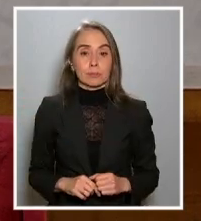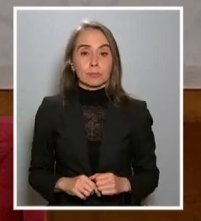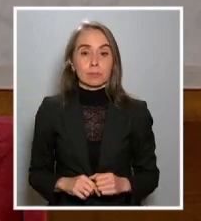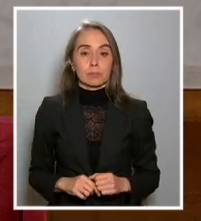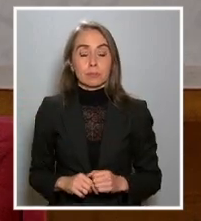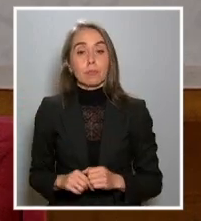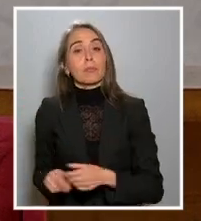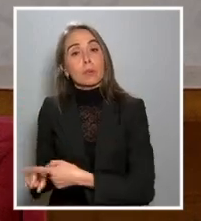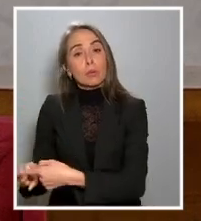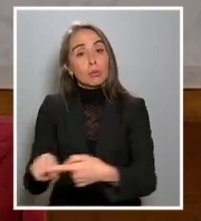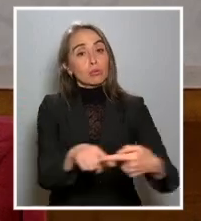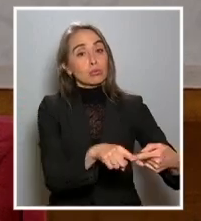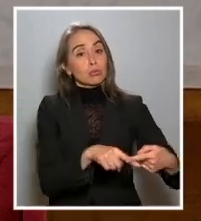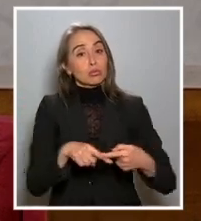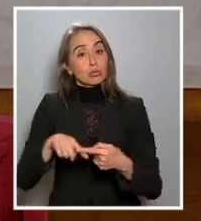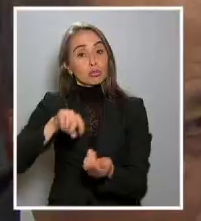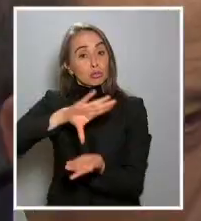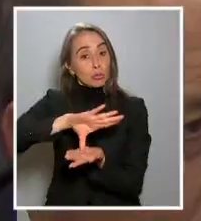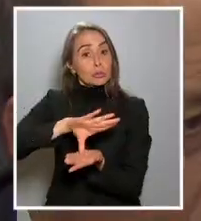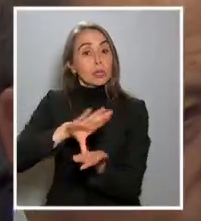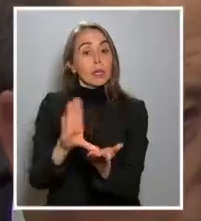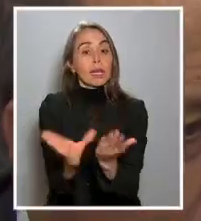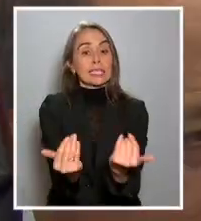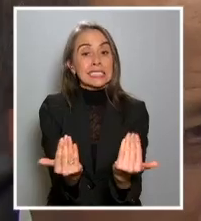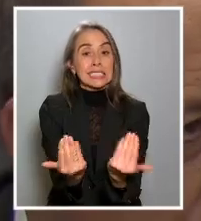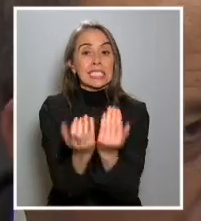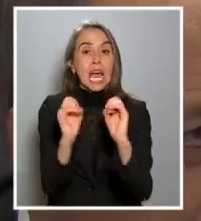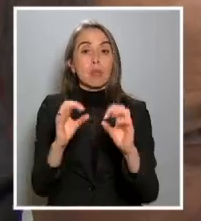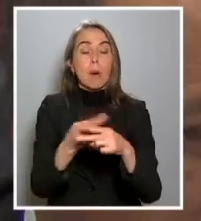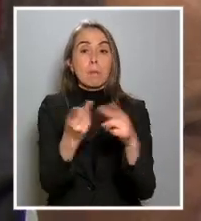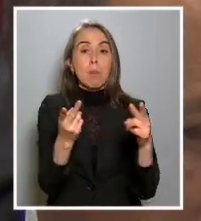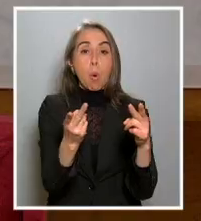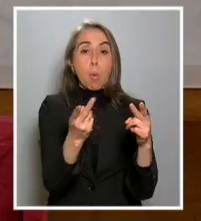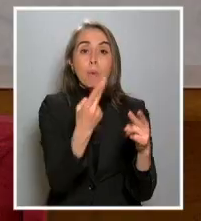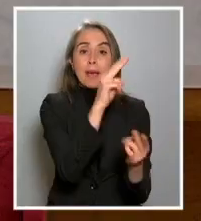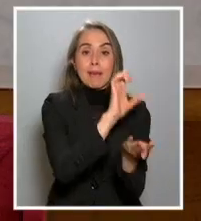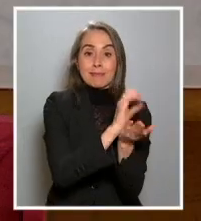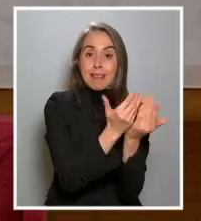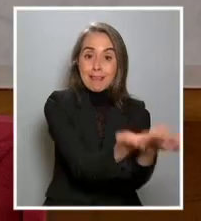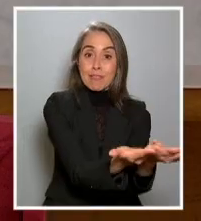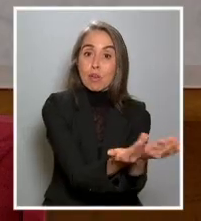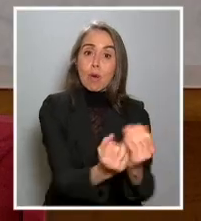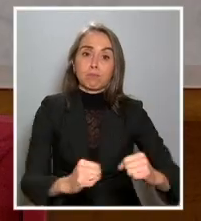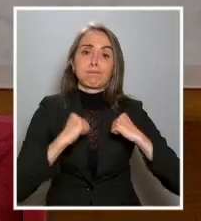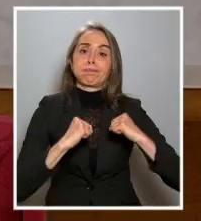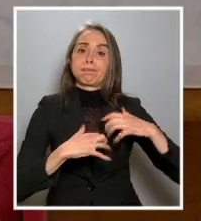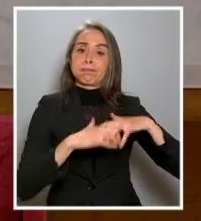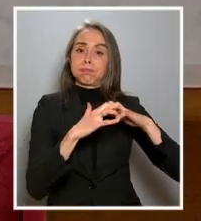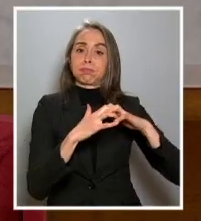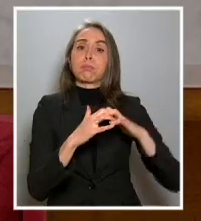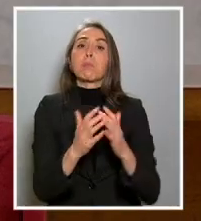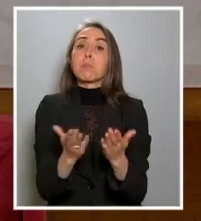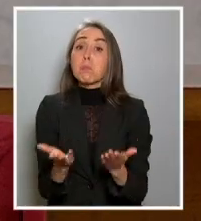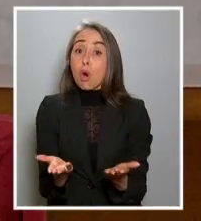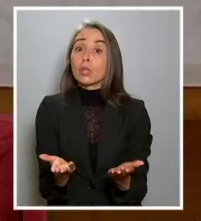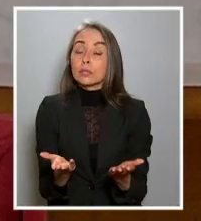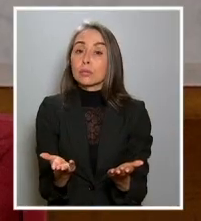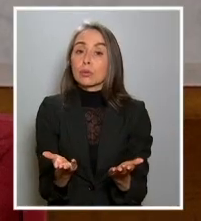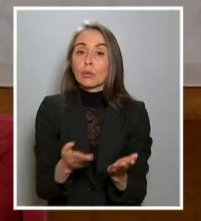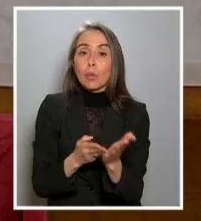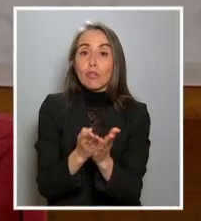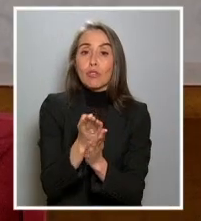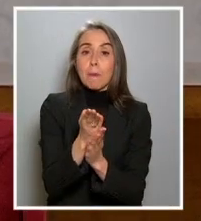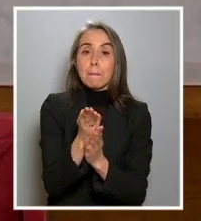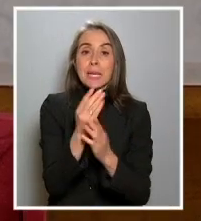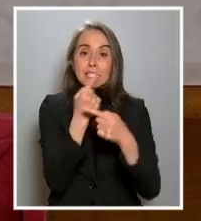Una sociedad requiere una educación pública robusta. Por eso es que a inicios de